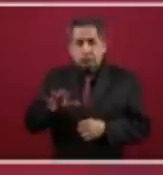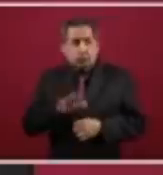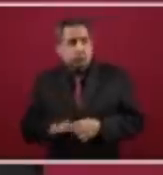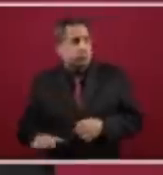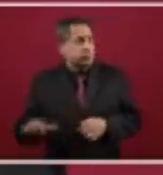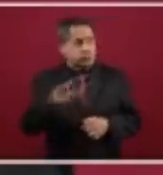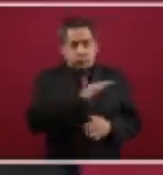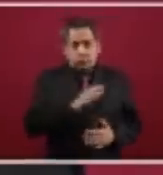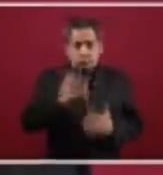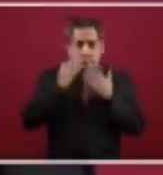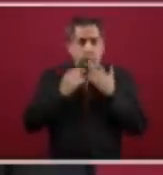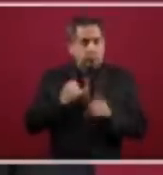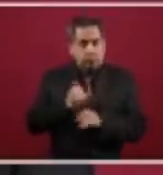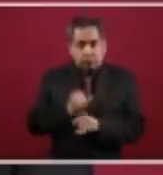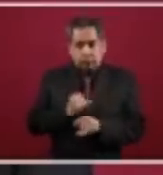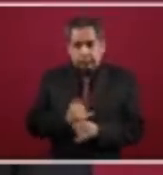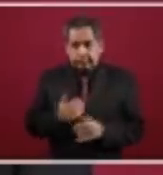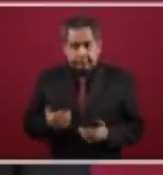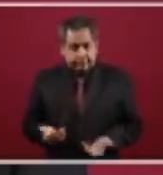y no hay